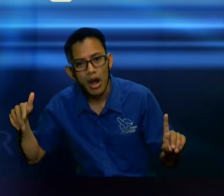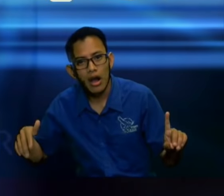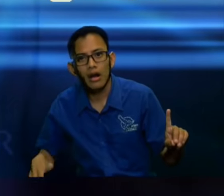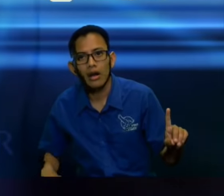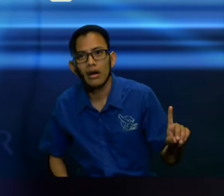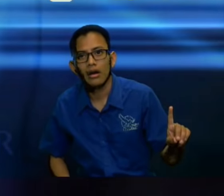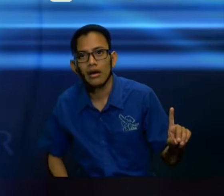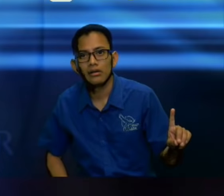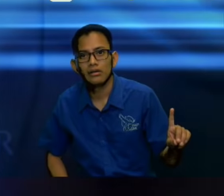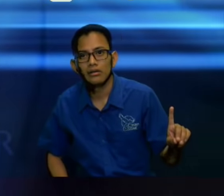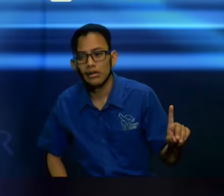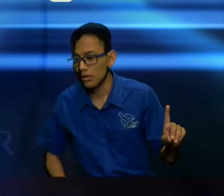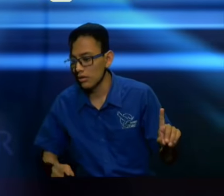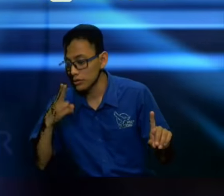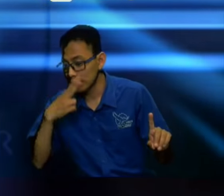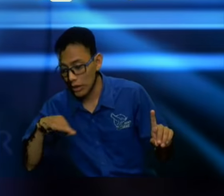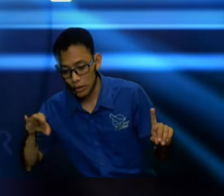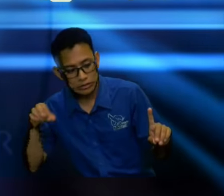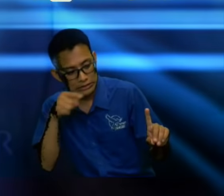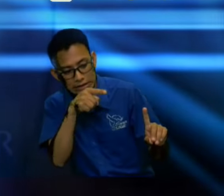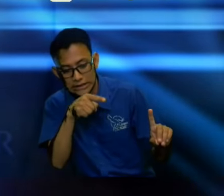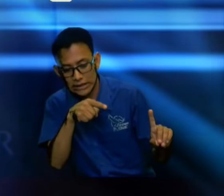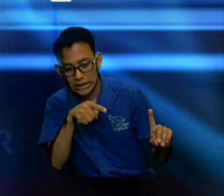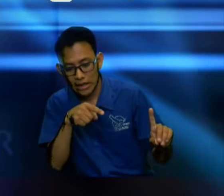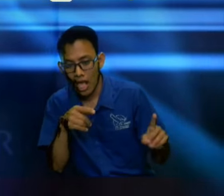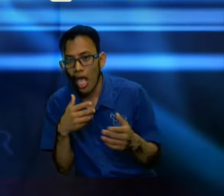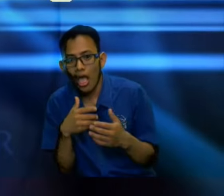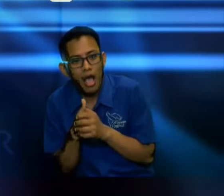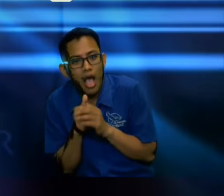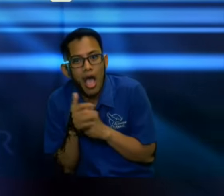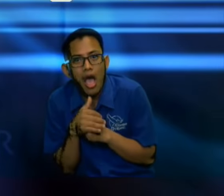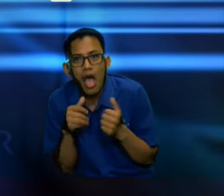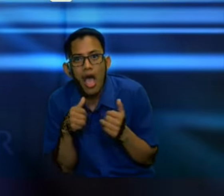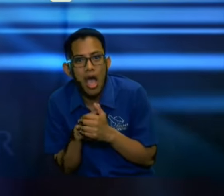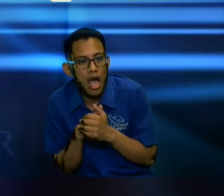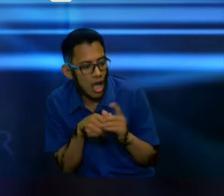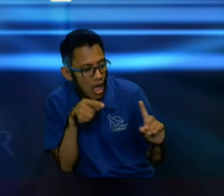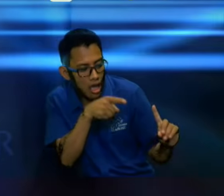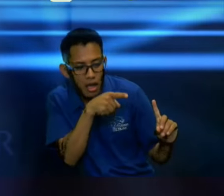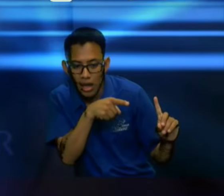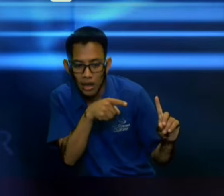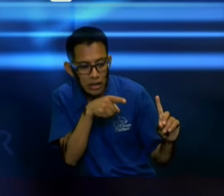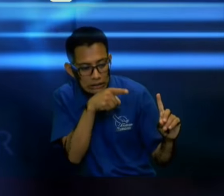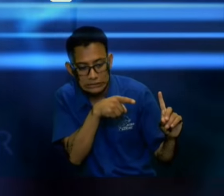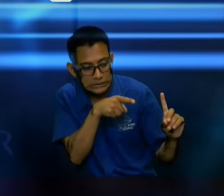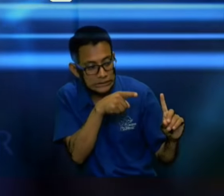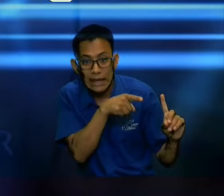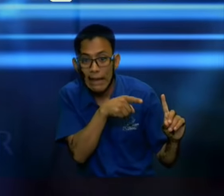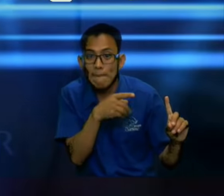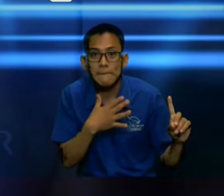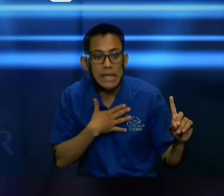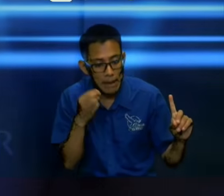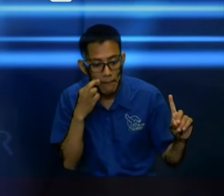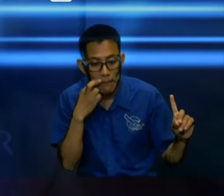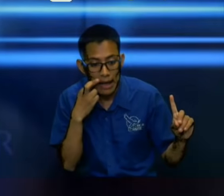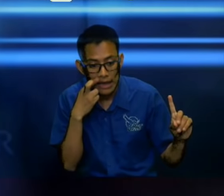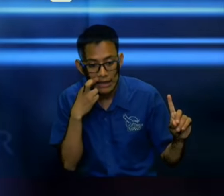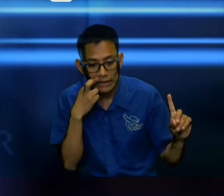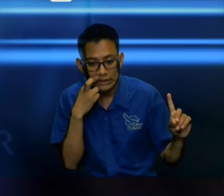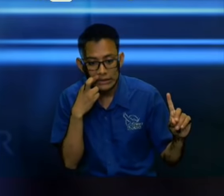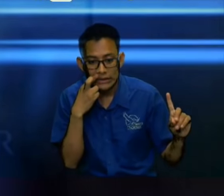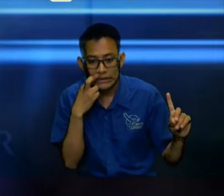Los hijos están preocupados. Dice, fíjese, es que ya he cachado a mi papá 3 veces hablando solo. No estaba